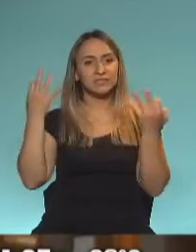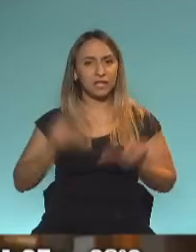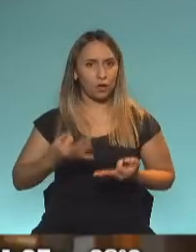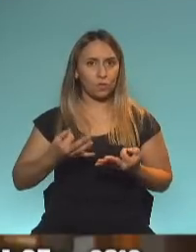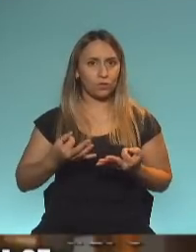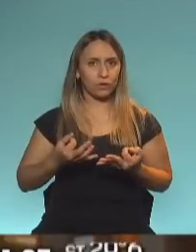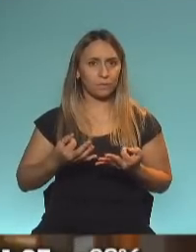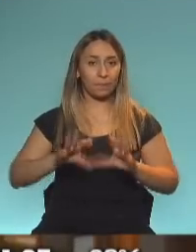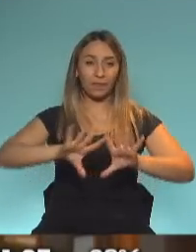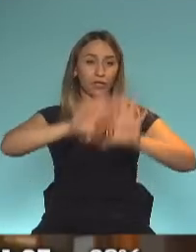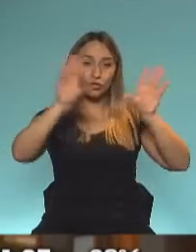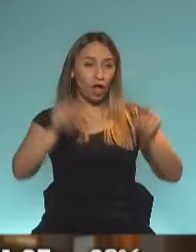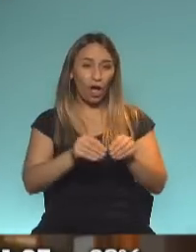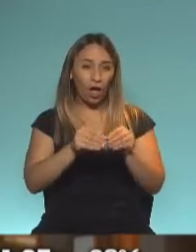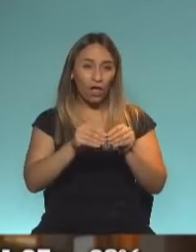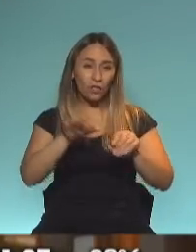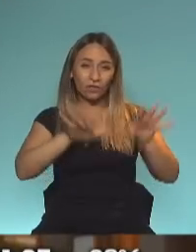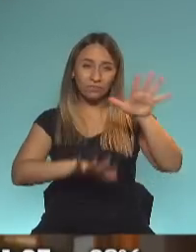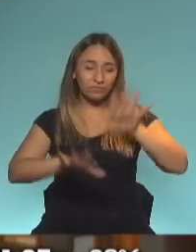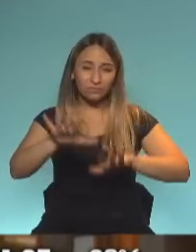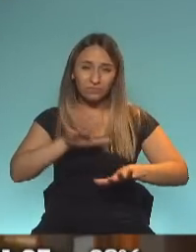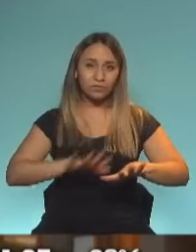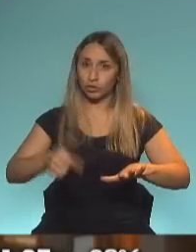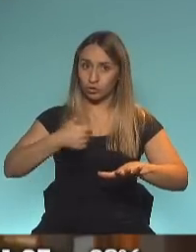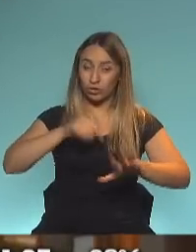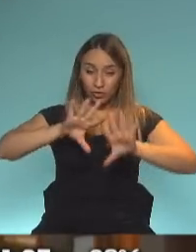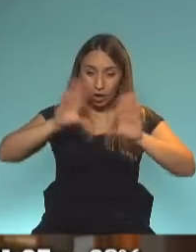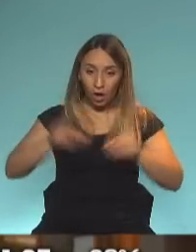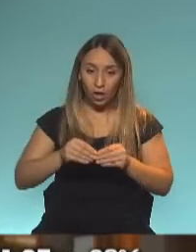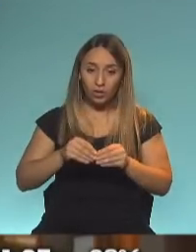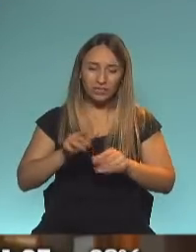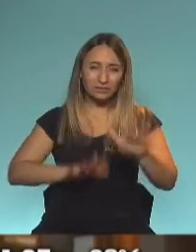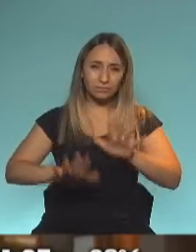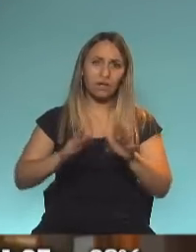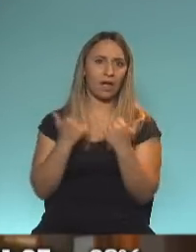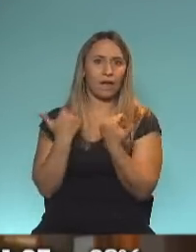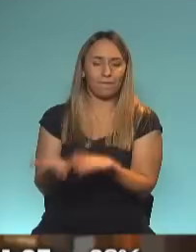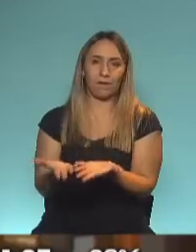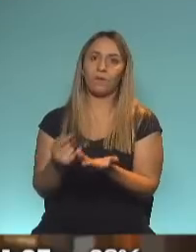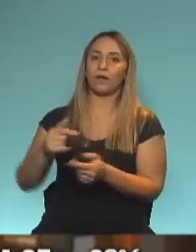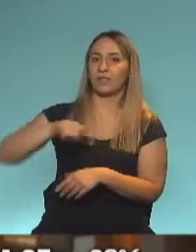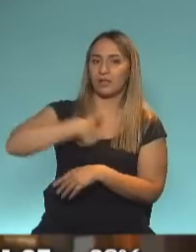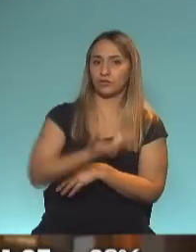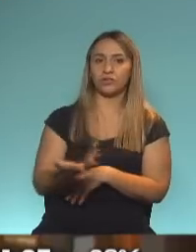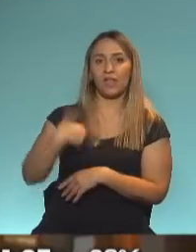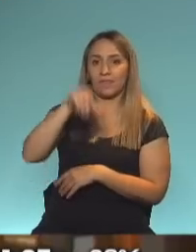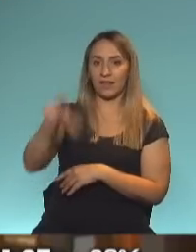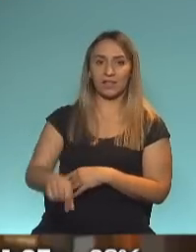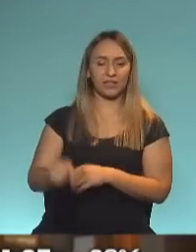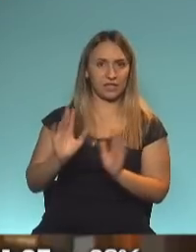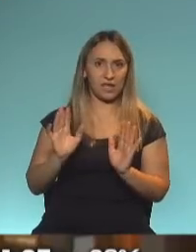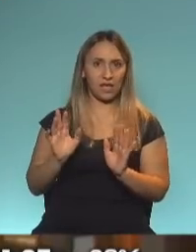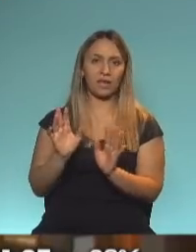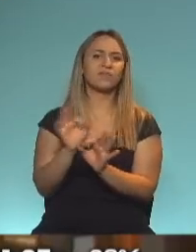lo que hicimos, todo lo que hice yo, ha sido para favorecer al pueblo argentino y nada por fuera de lo que marcan